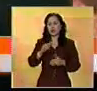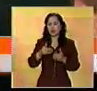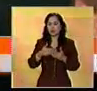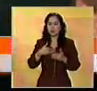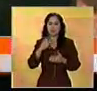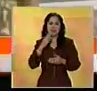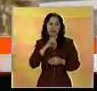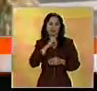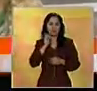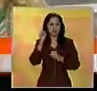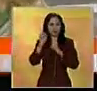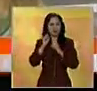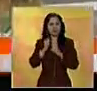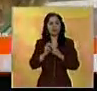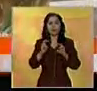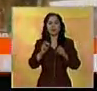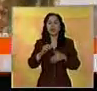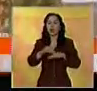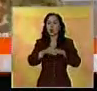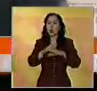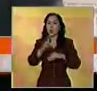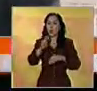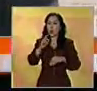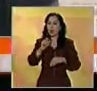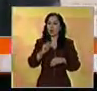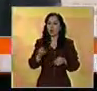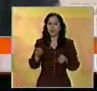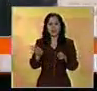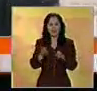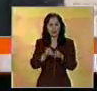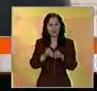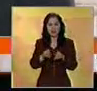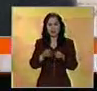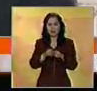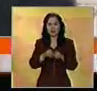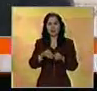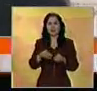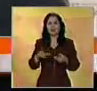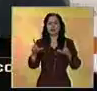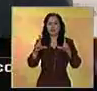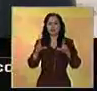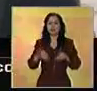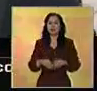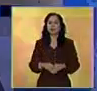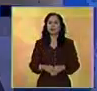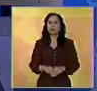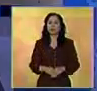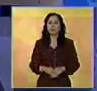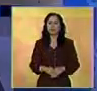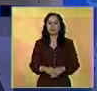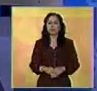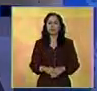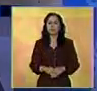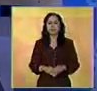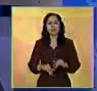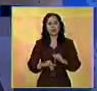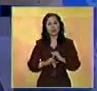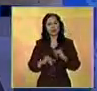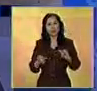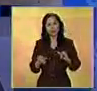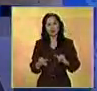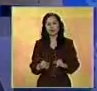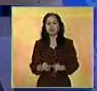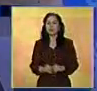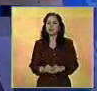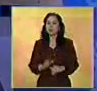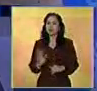mi madre se estrenará en la ciudad de Londres con una adaptación de este mismo film para las tablas. Amigos, esto ha sido todo por hoy.